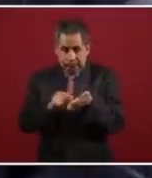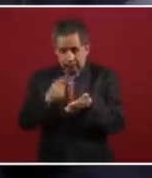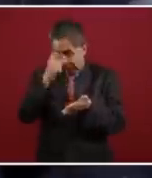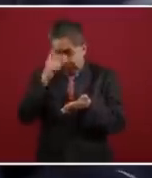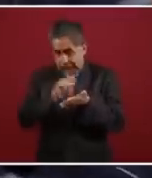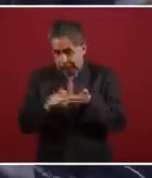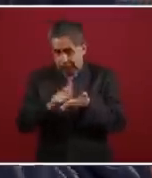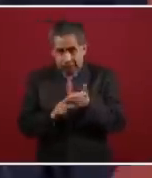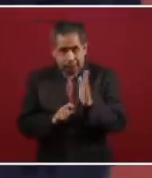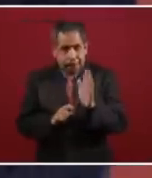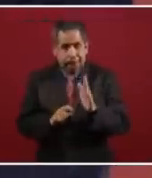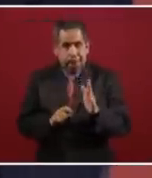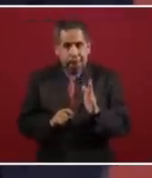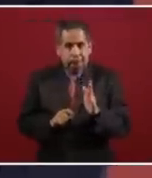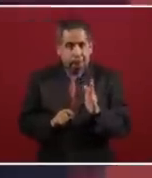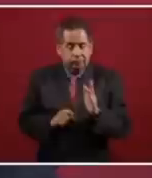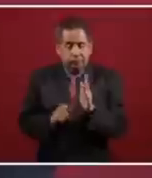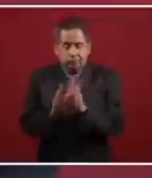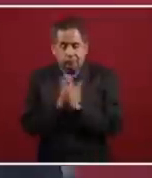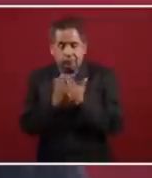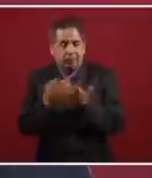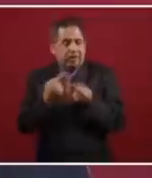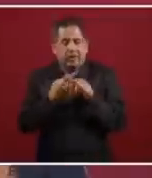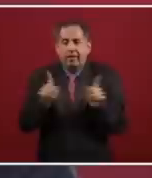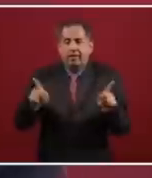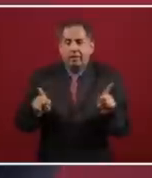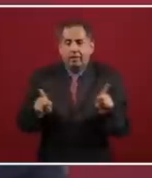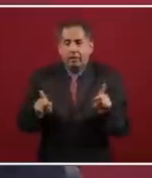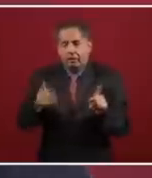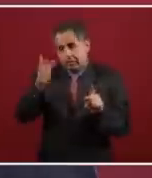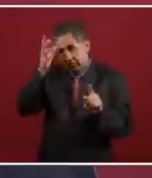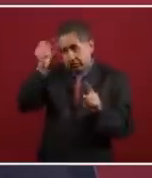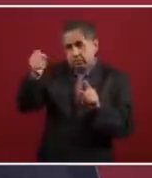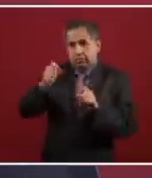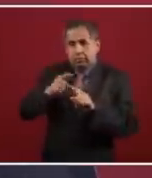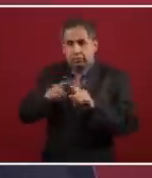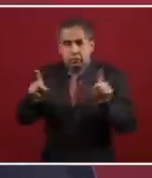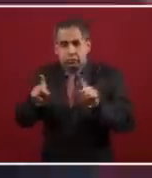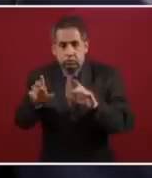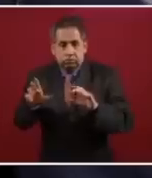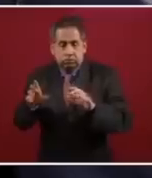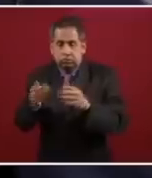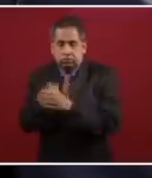porque es un modelo distinto, es una concepción distinta.